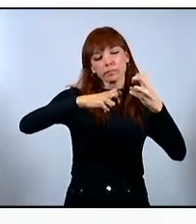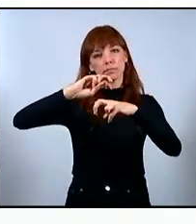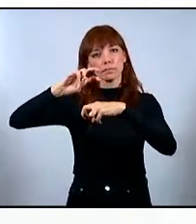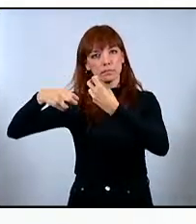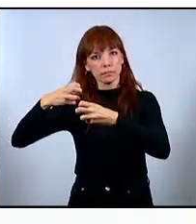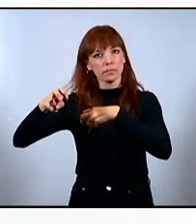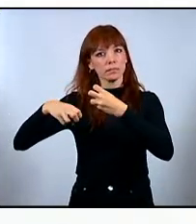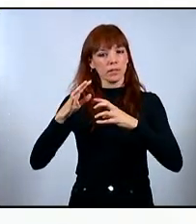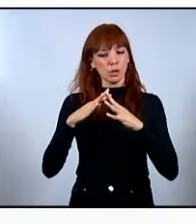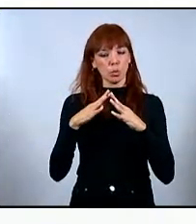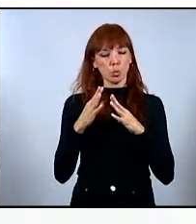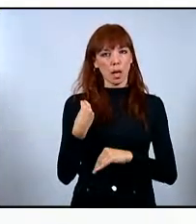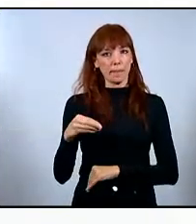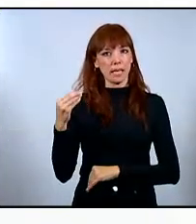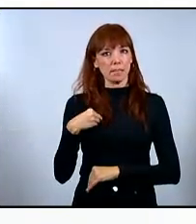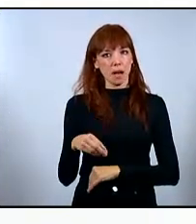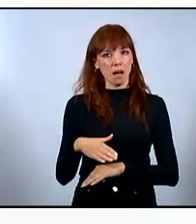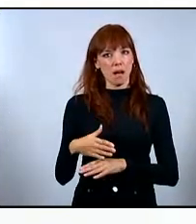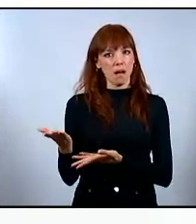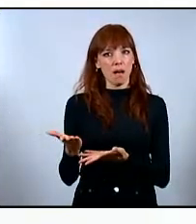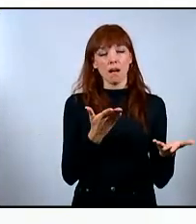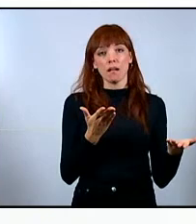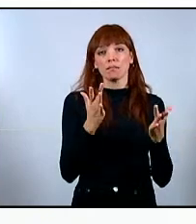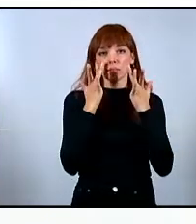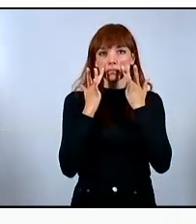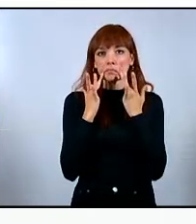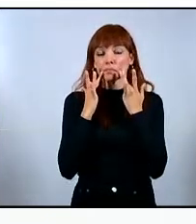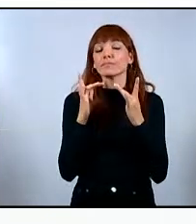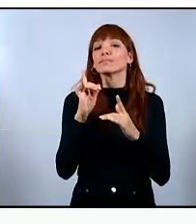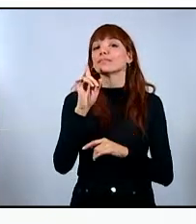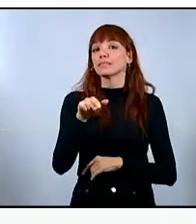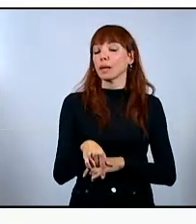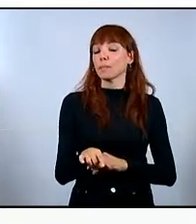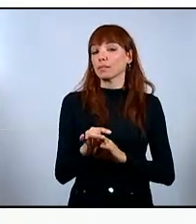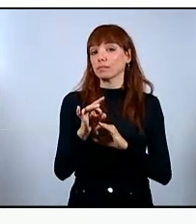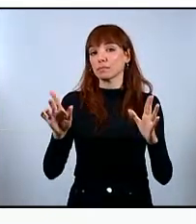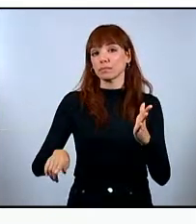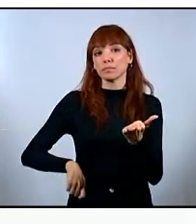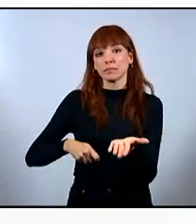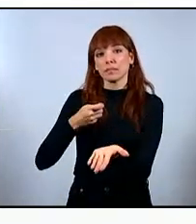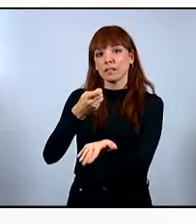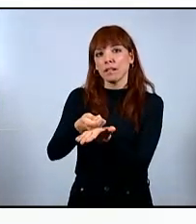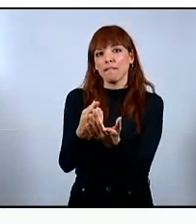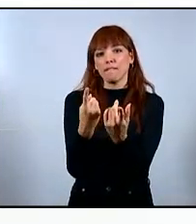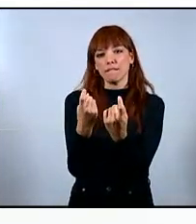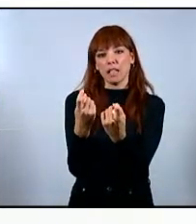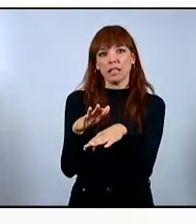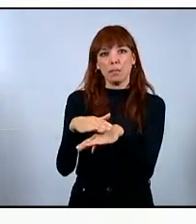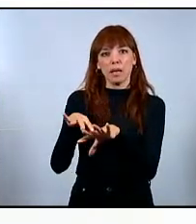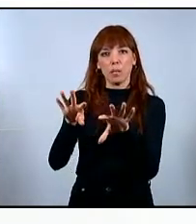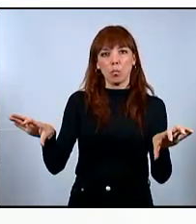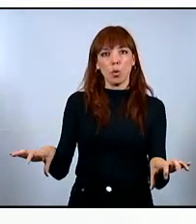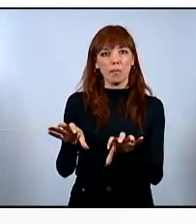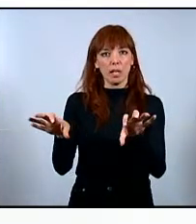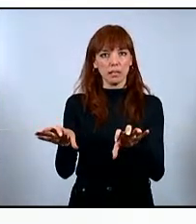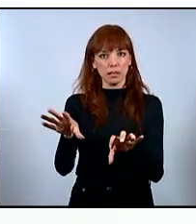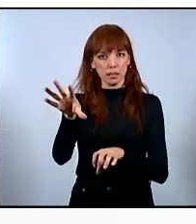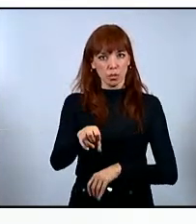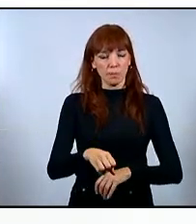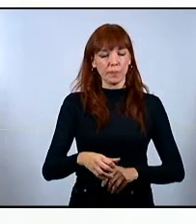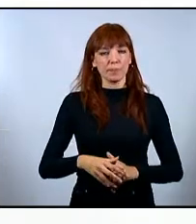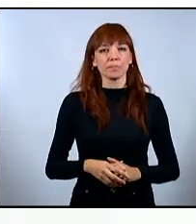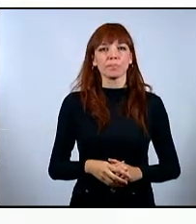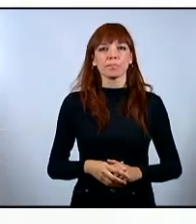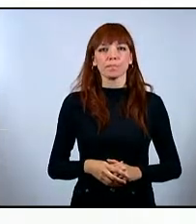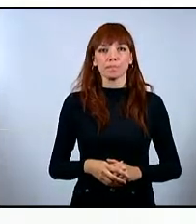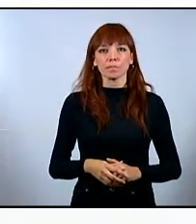estas infraestructuras, en estas instalaciones y, por supuesto, también una inversión muy necesaria en mobiliario. Vamos